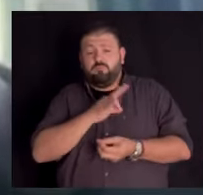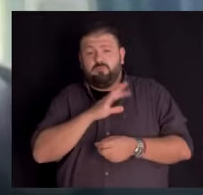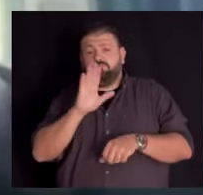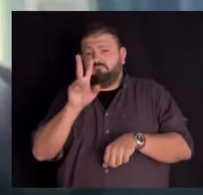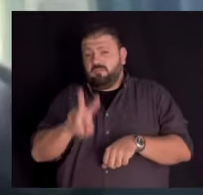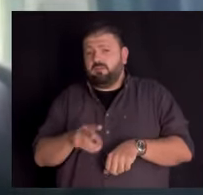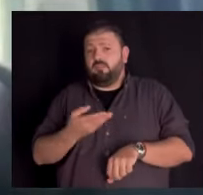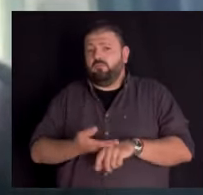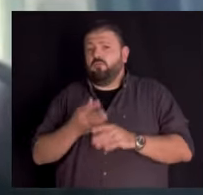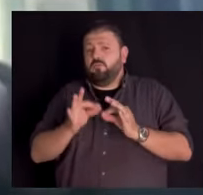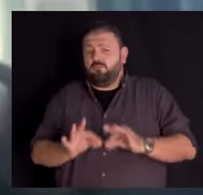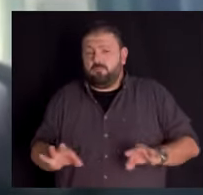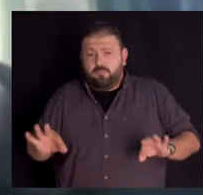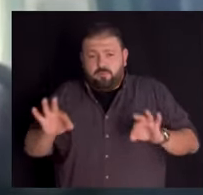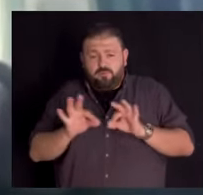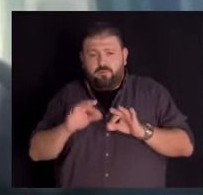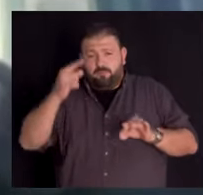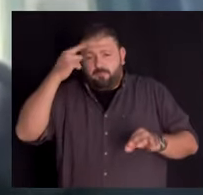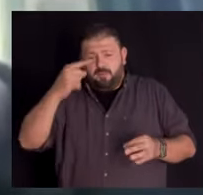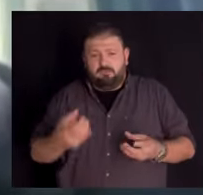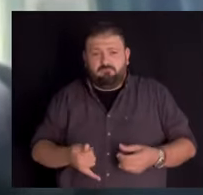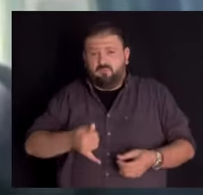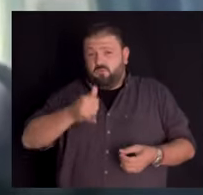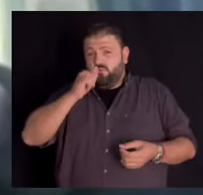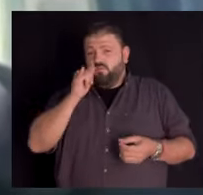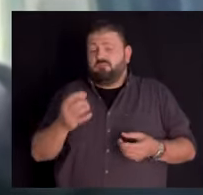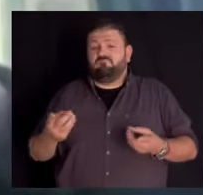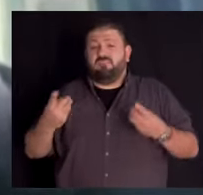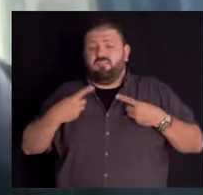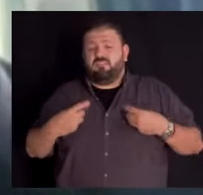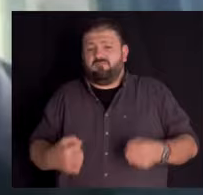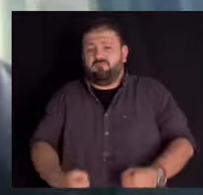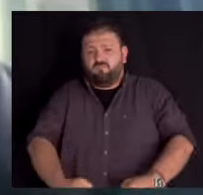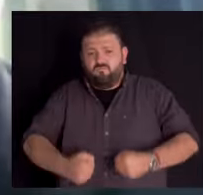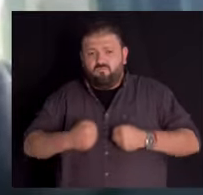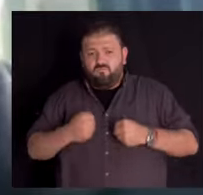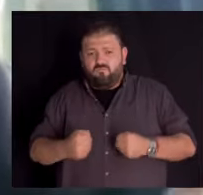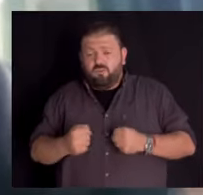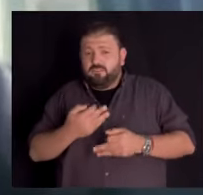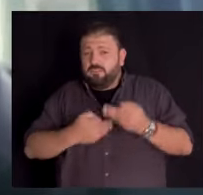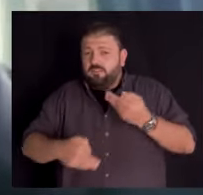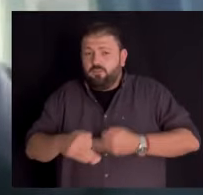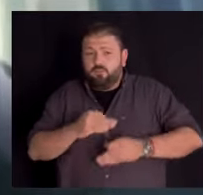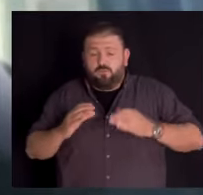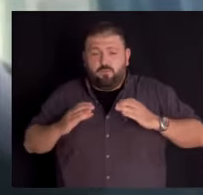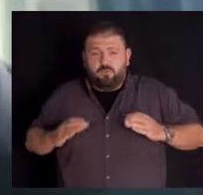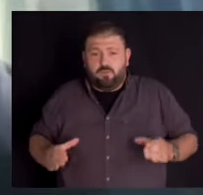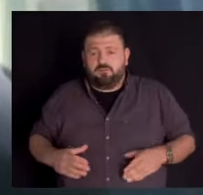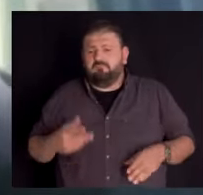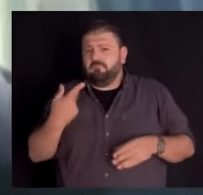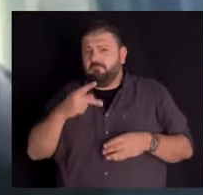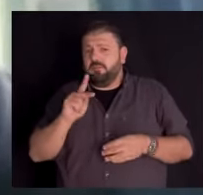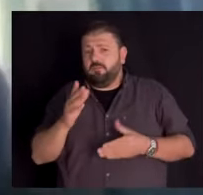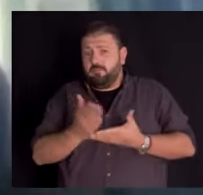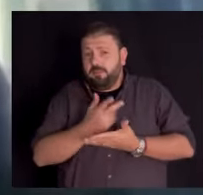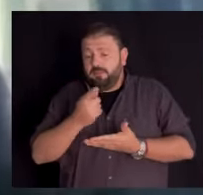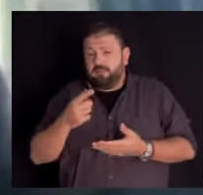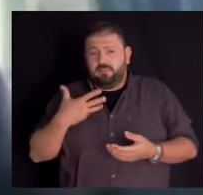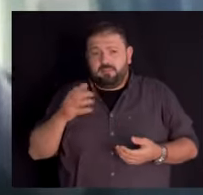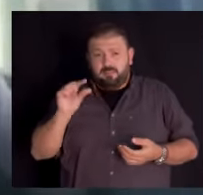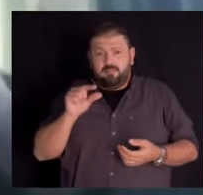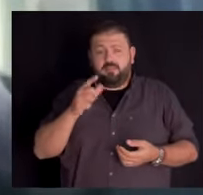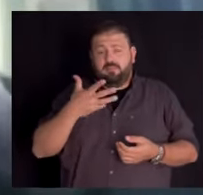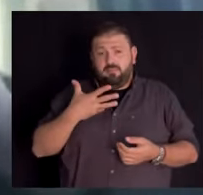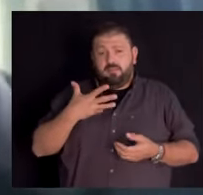importantísimos para fortalecer nuestro sistema nervioso y nuestro sistema inmunológico. Aparte, por si fuera poco, también trae omega